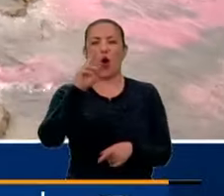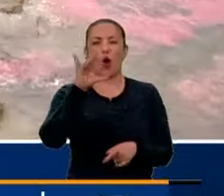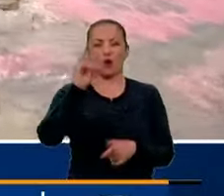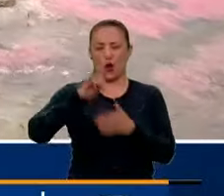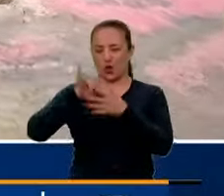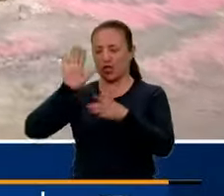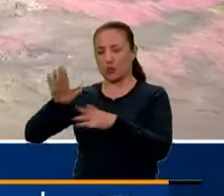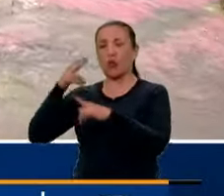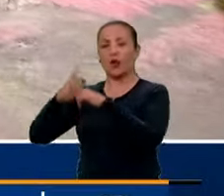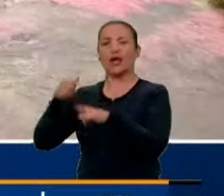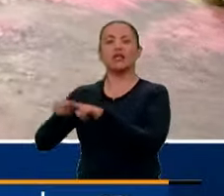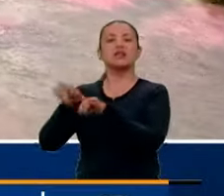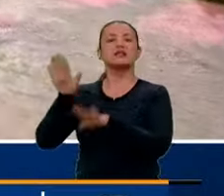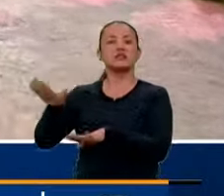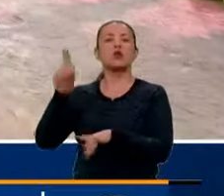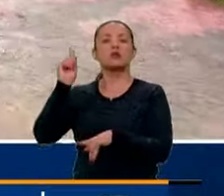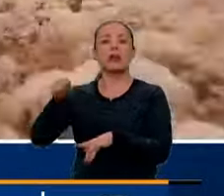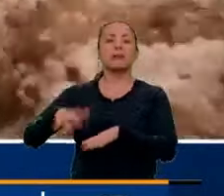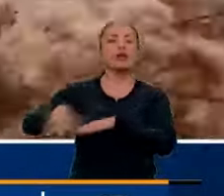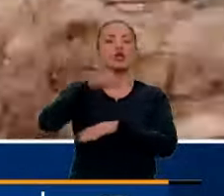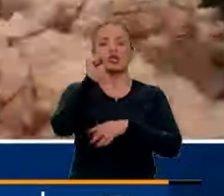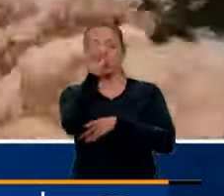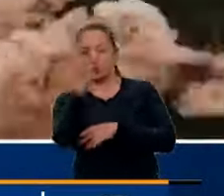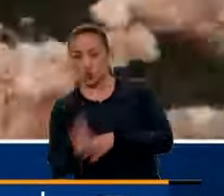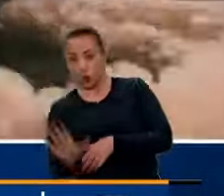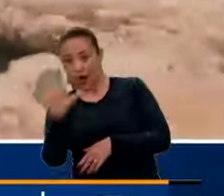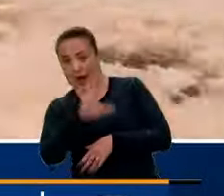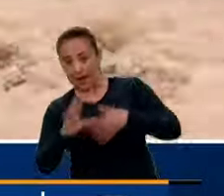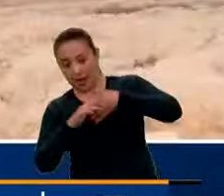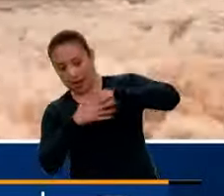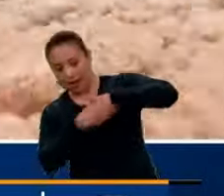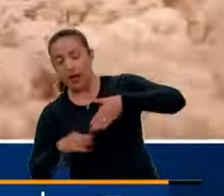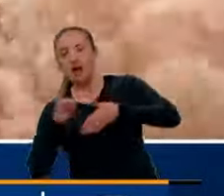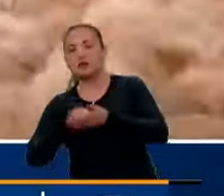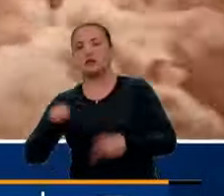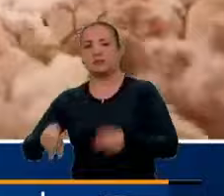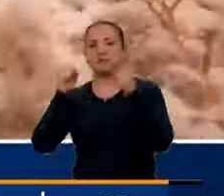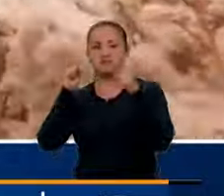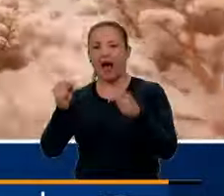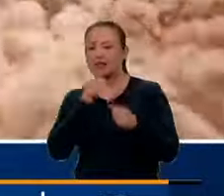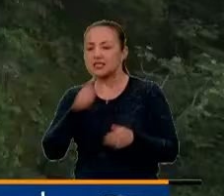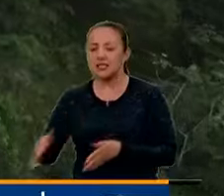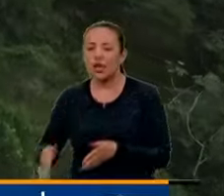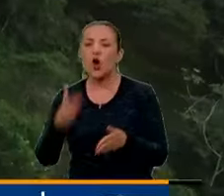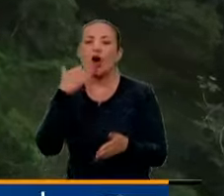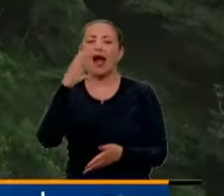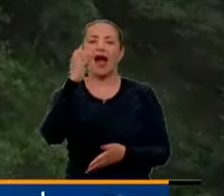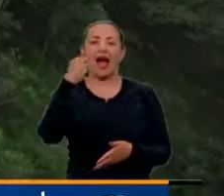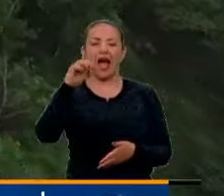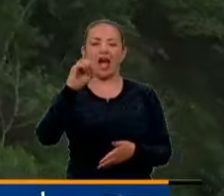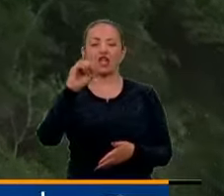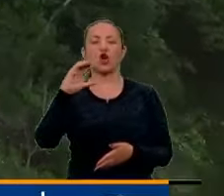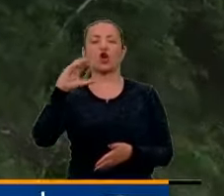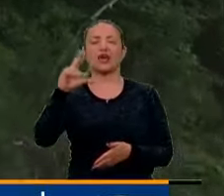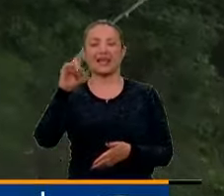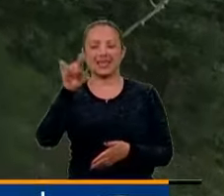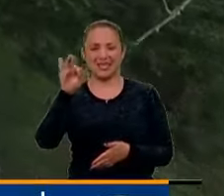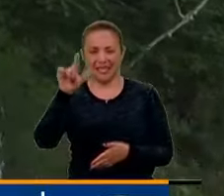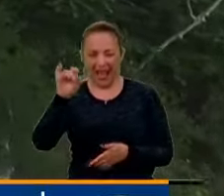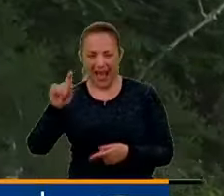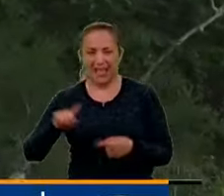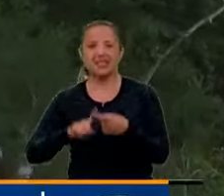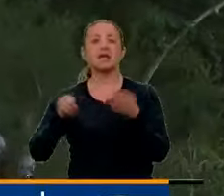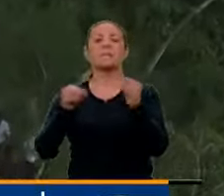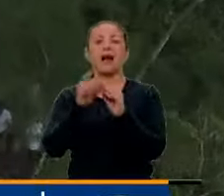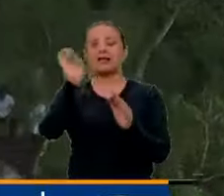Sudamérica. Tenemos también los segundos ríos más bonitos, los ríos de colores, así como Caño Cristales. Tenemos lo que es las